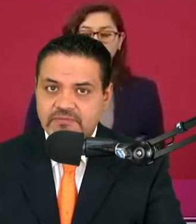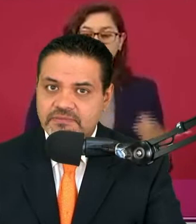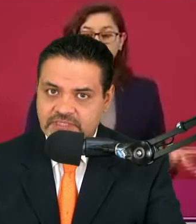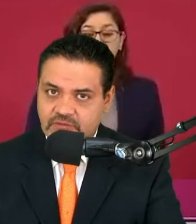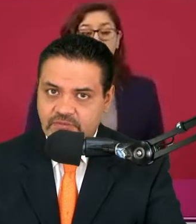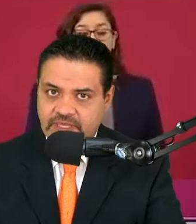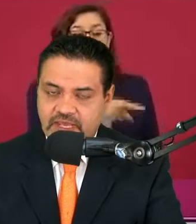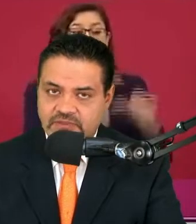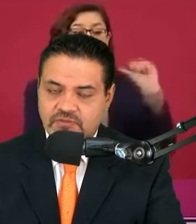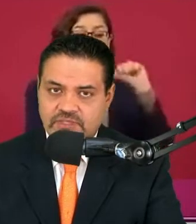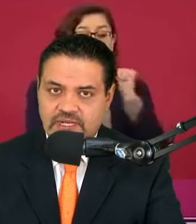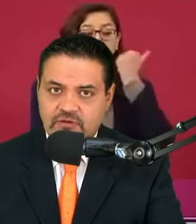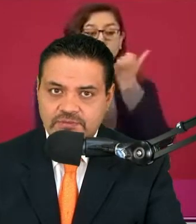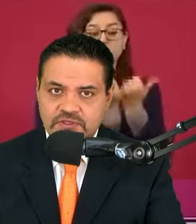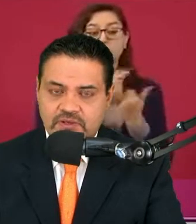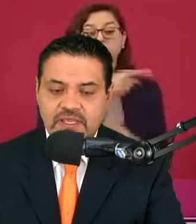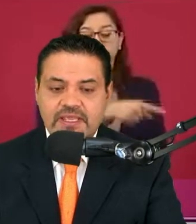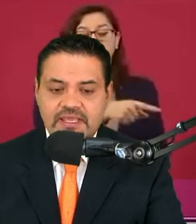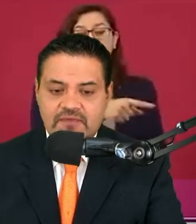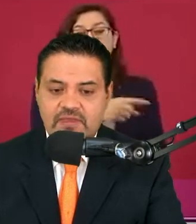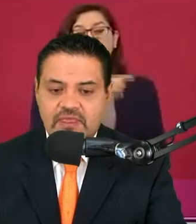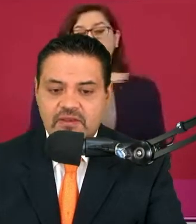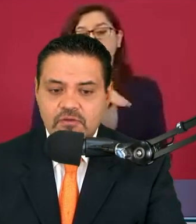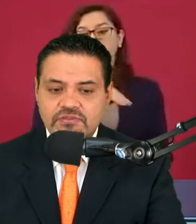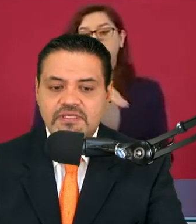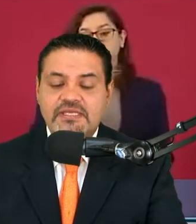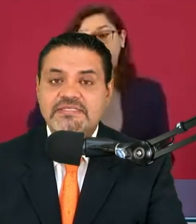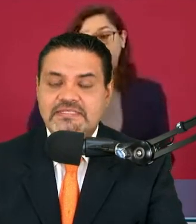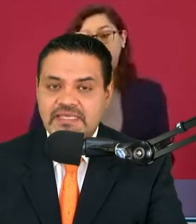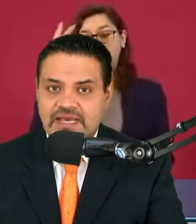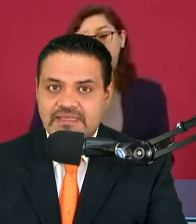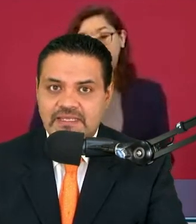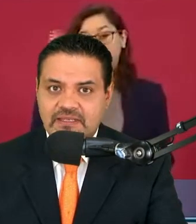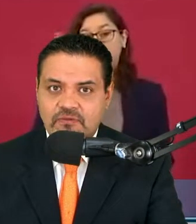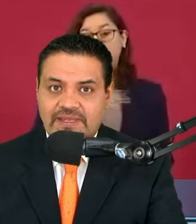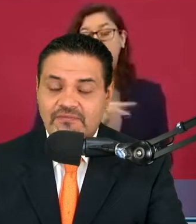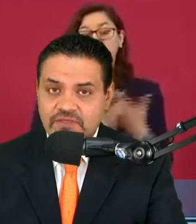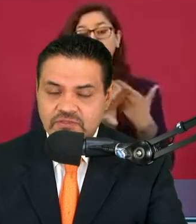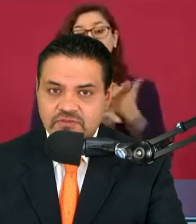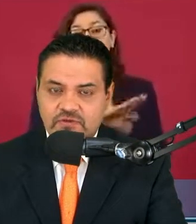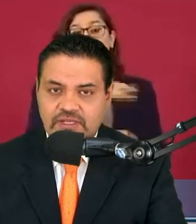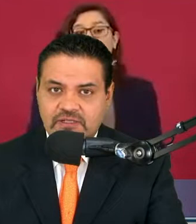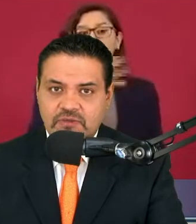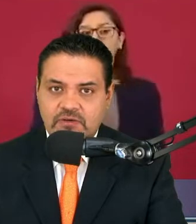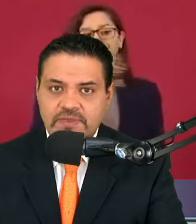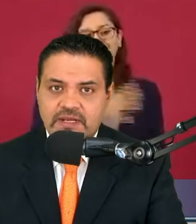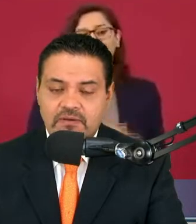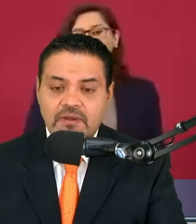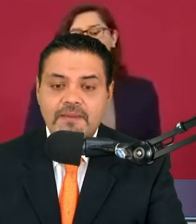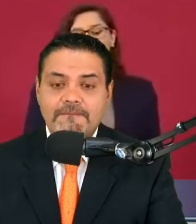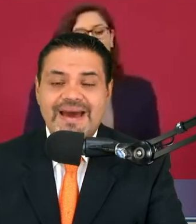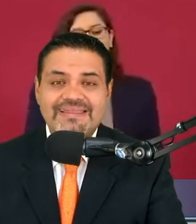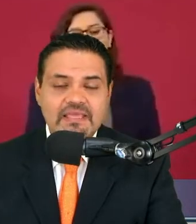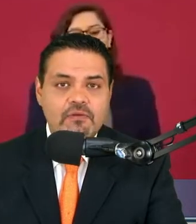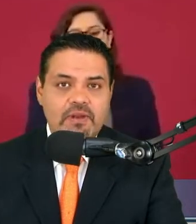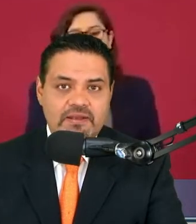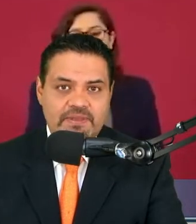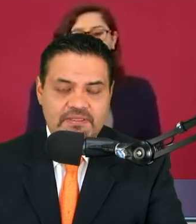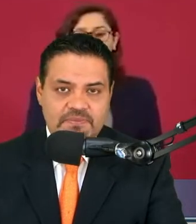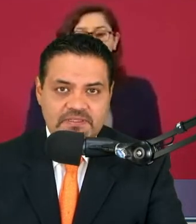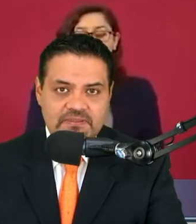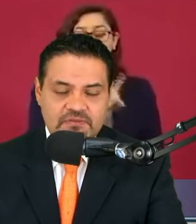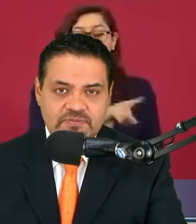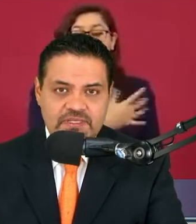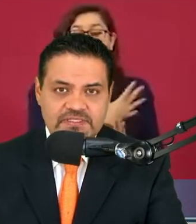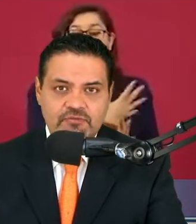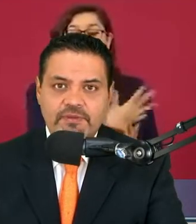planteado, según Mexicanos contra la Corrupción, que Baker Hughes sí ha tenido beneficios con el actual gobierno, particularmente